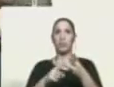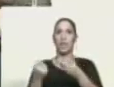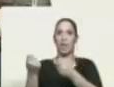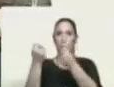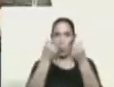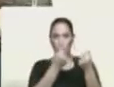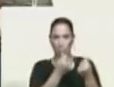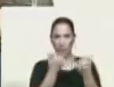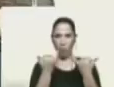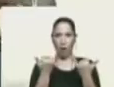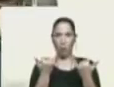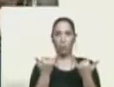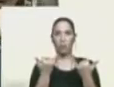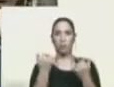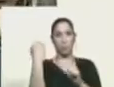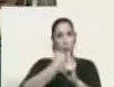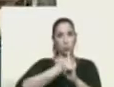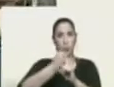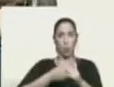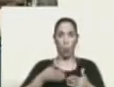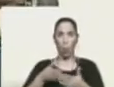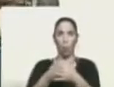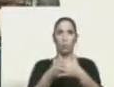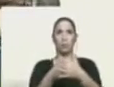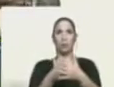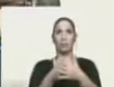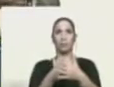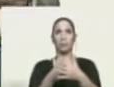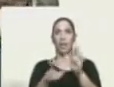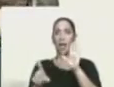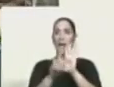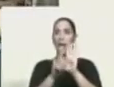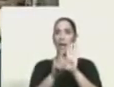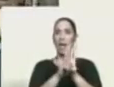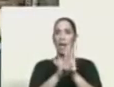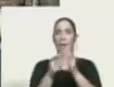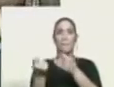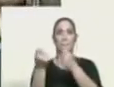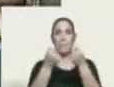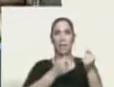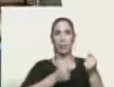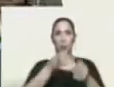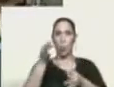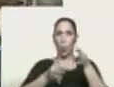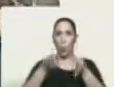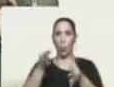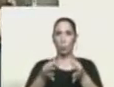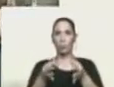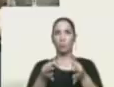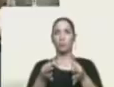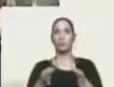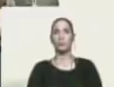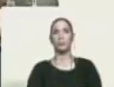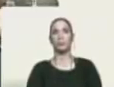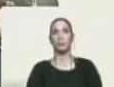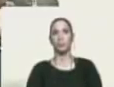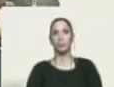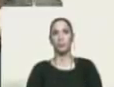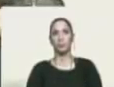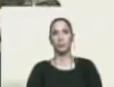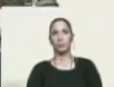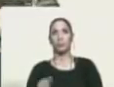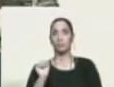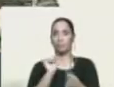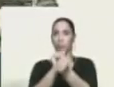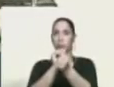Ahora, en la lucha contra este delito previsto en la ley orgánica de precios justos, durante este año han sido privados de